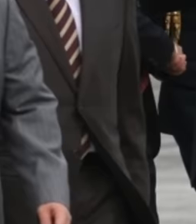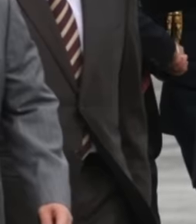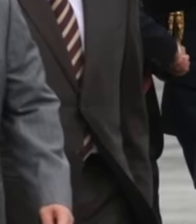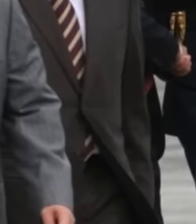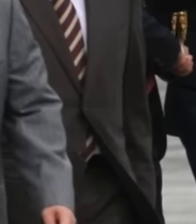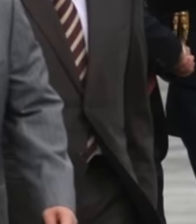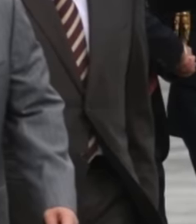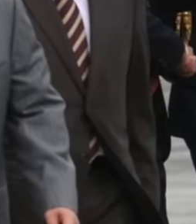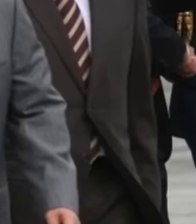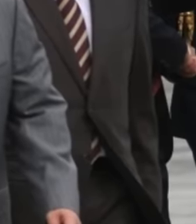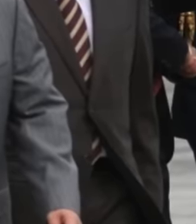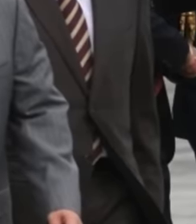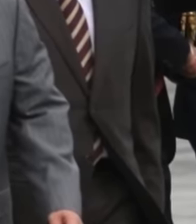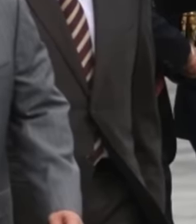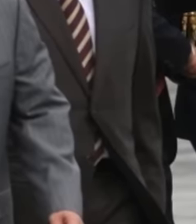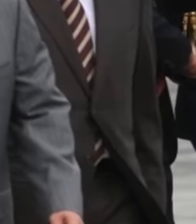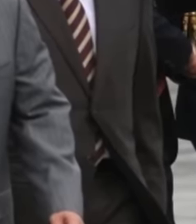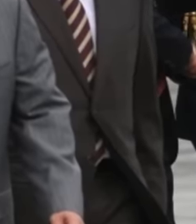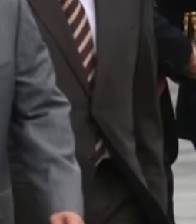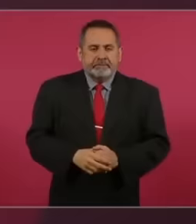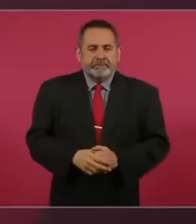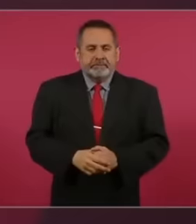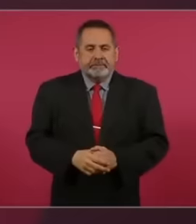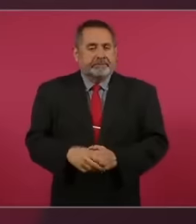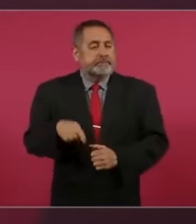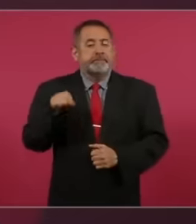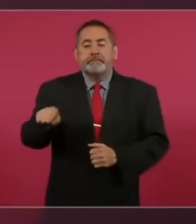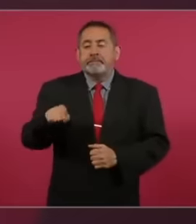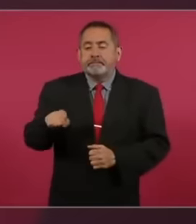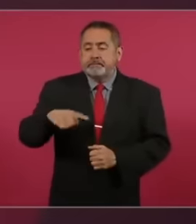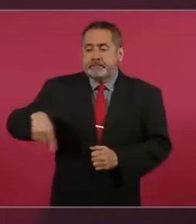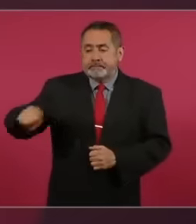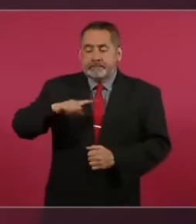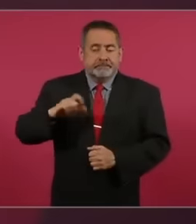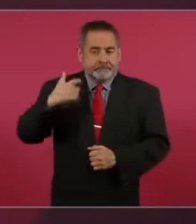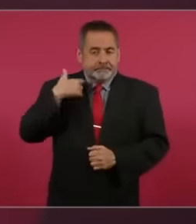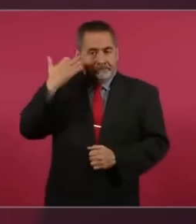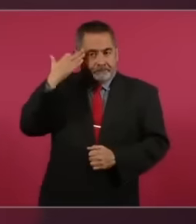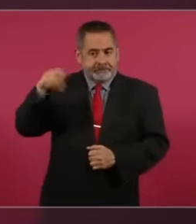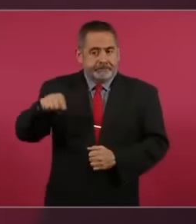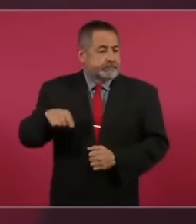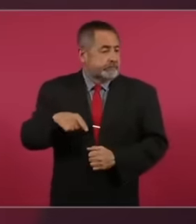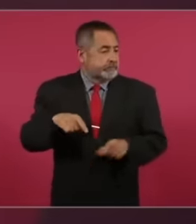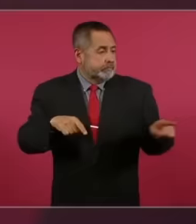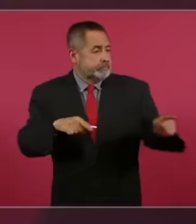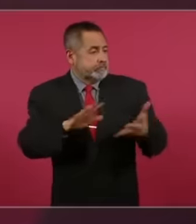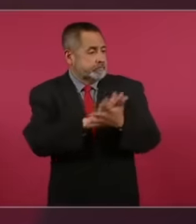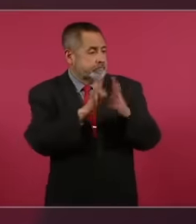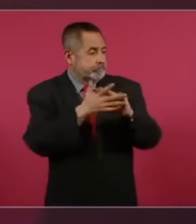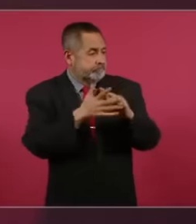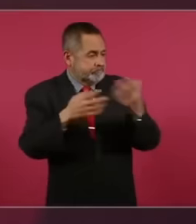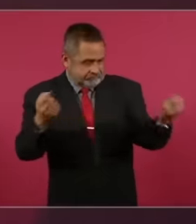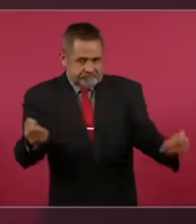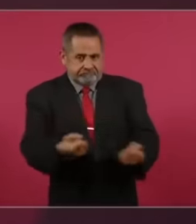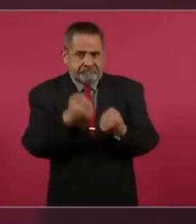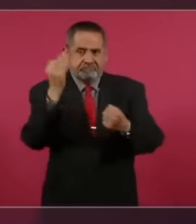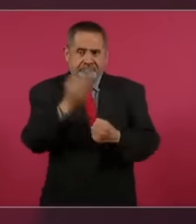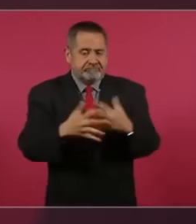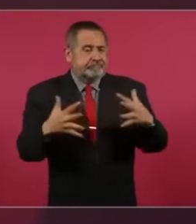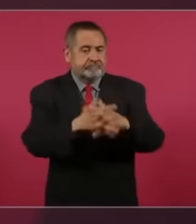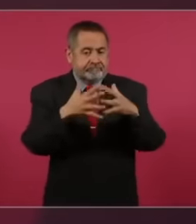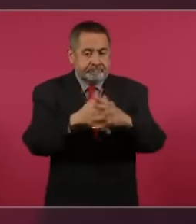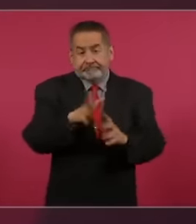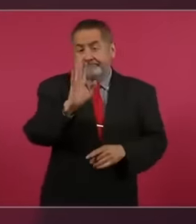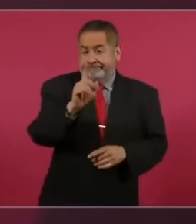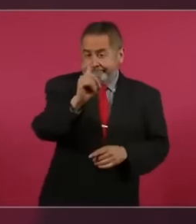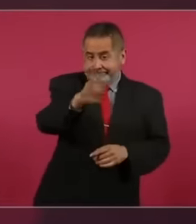si se declaró la guerra a la delincuencia, que por cierto,